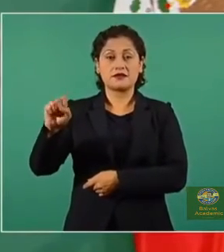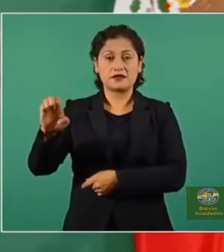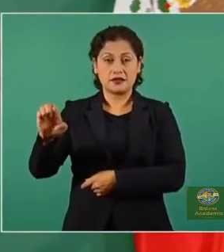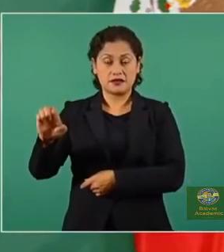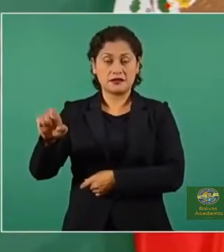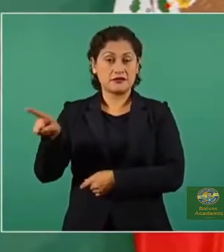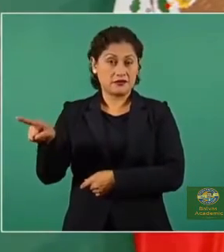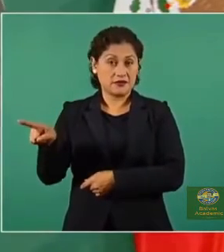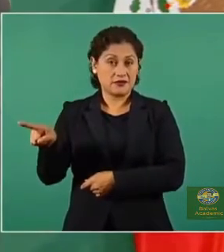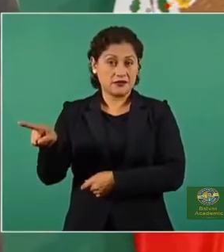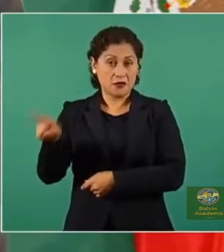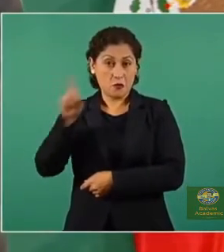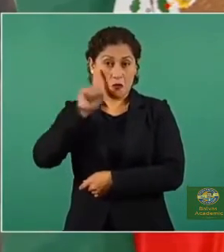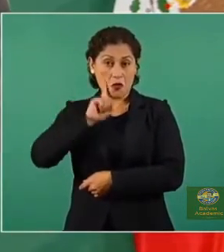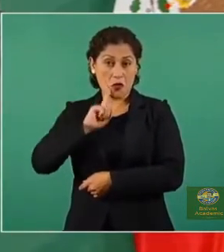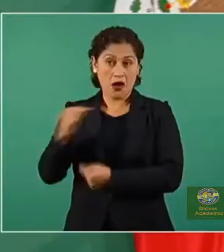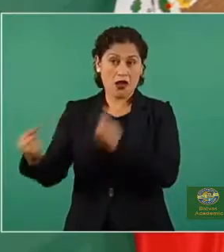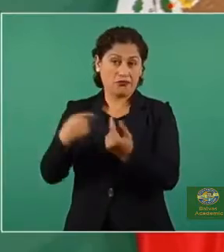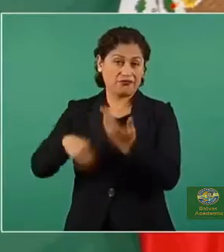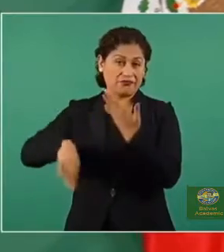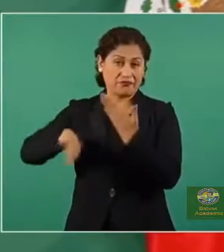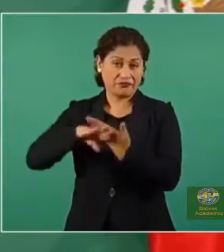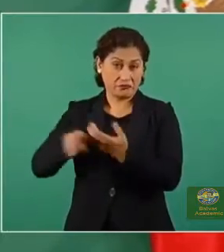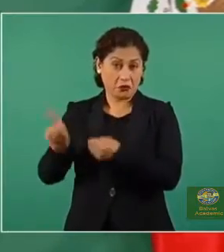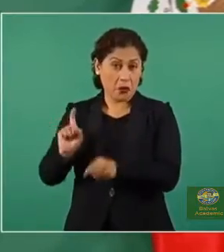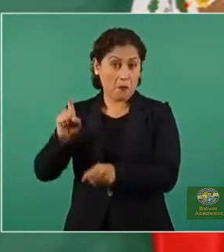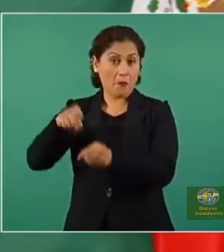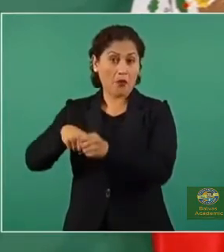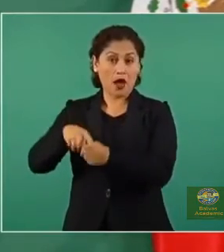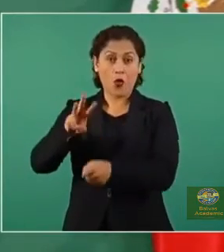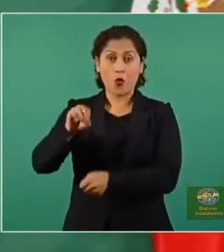completamente opositora, está hasta en Wikileaks.